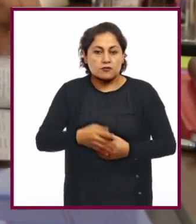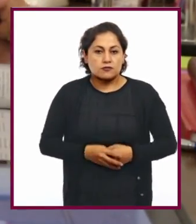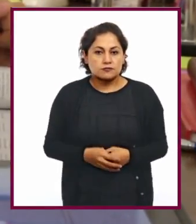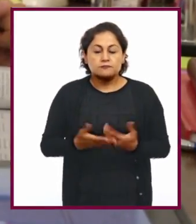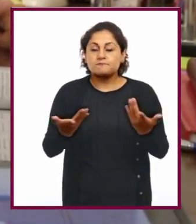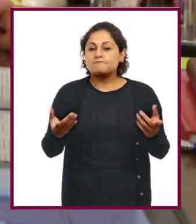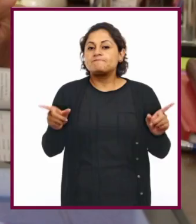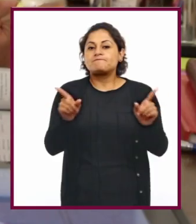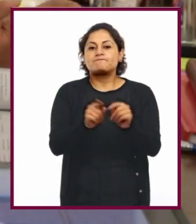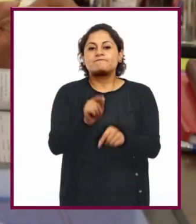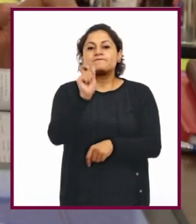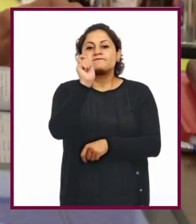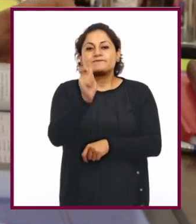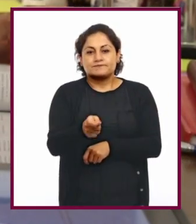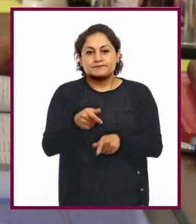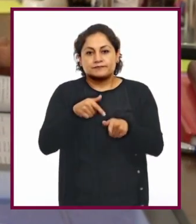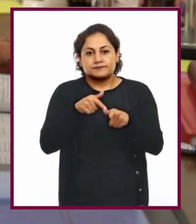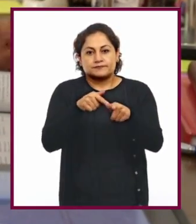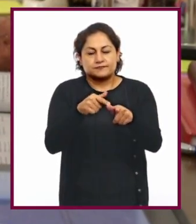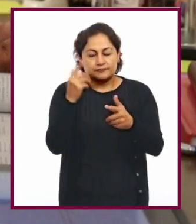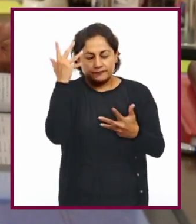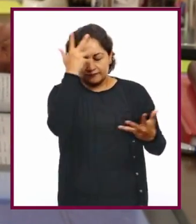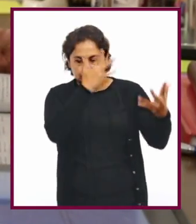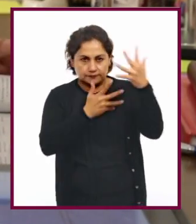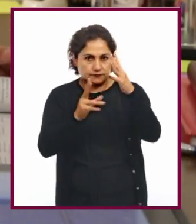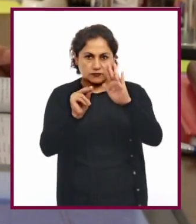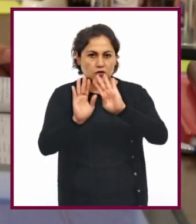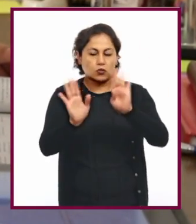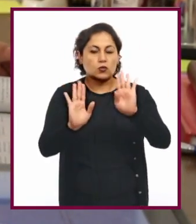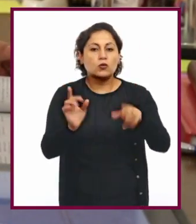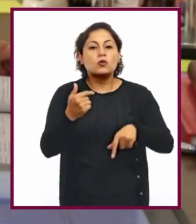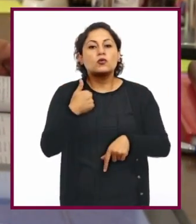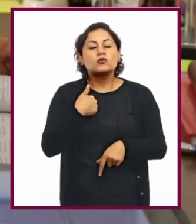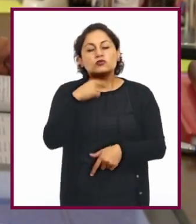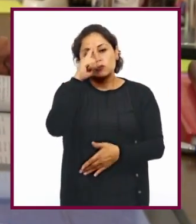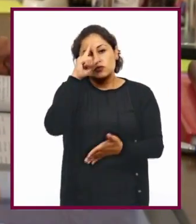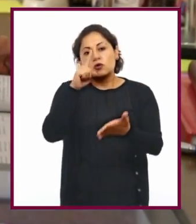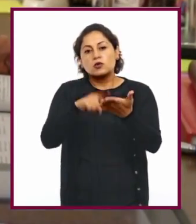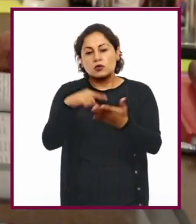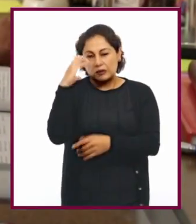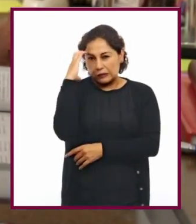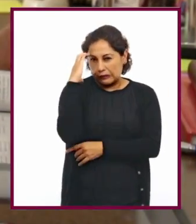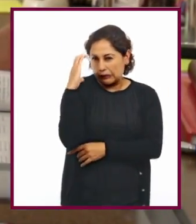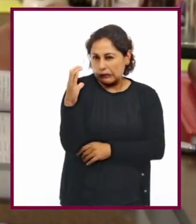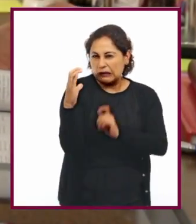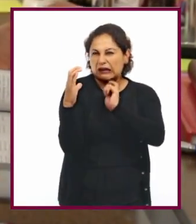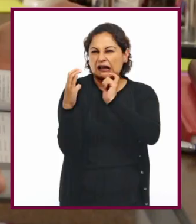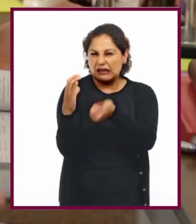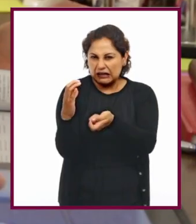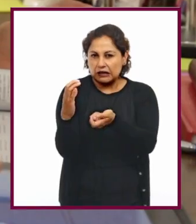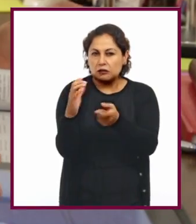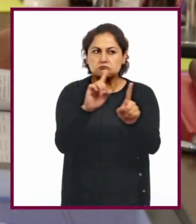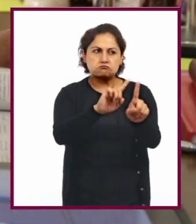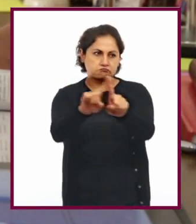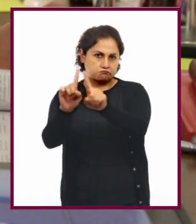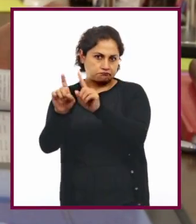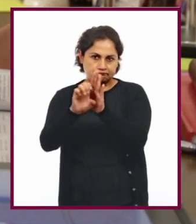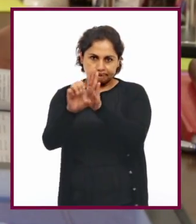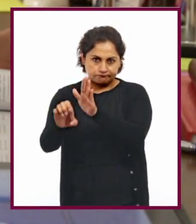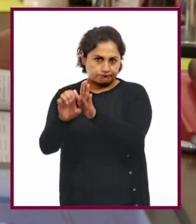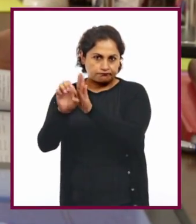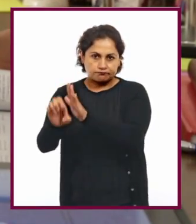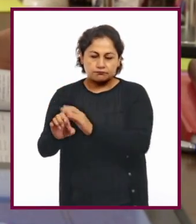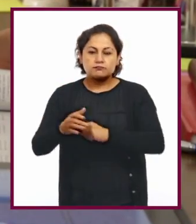en este aspecto. En conclusión, para no seguir haciéndome pelotas, tal vez podría decir que la crueldad se explica en